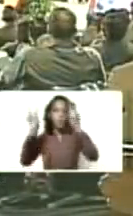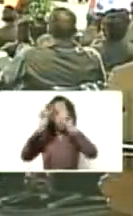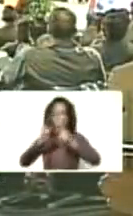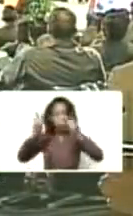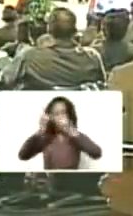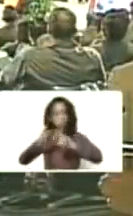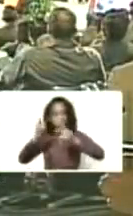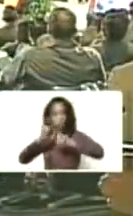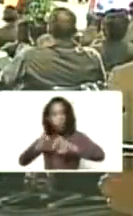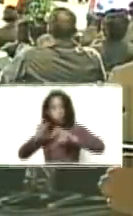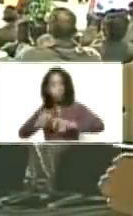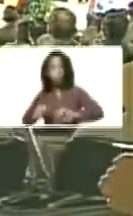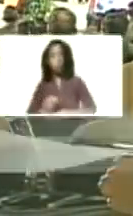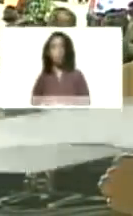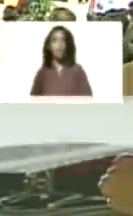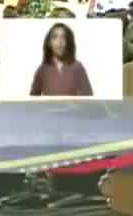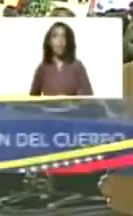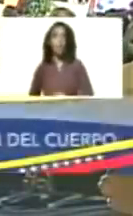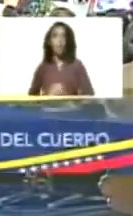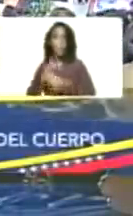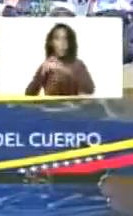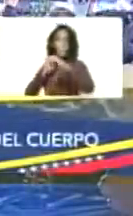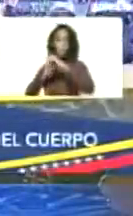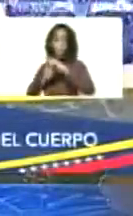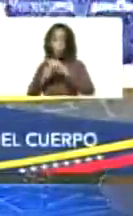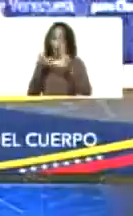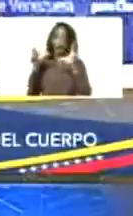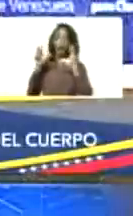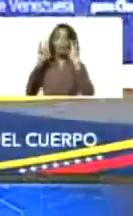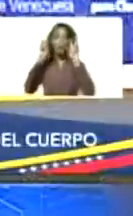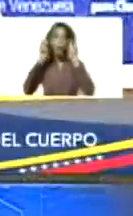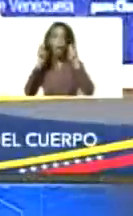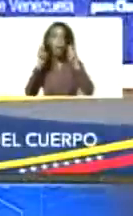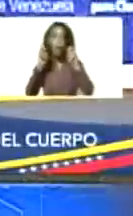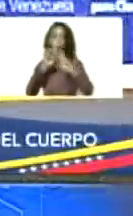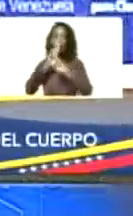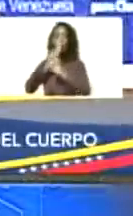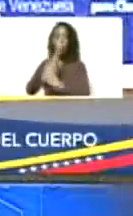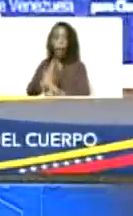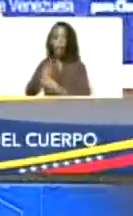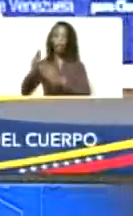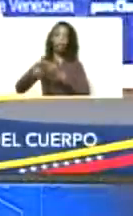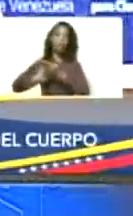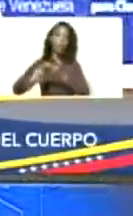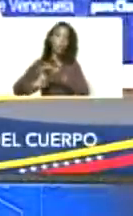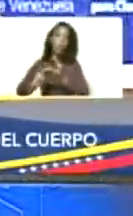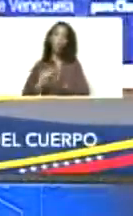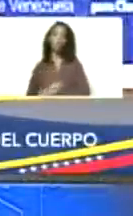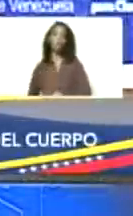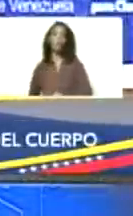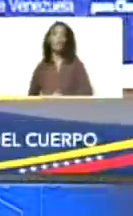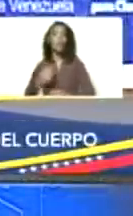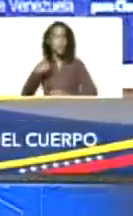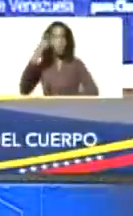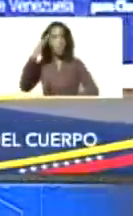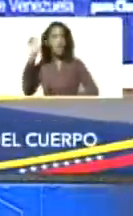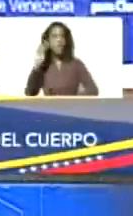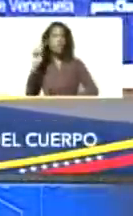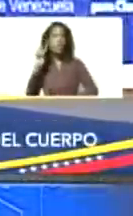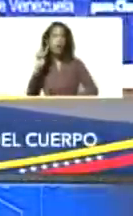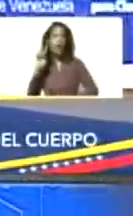investigaciones, de descubrimientos, de respuestas, de soluciones. Sé que Venezuela ha